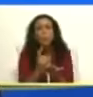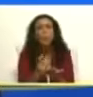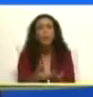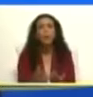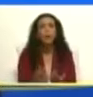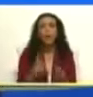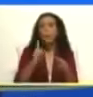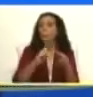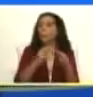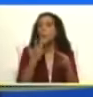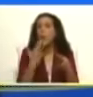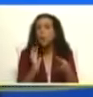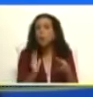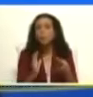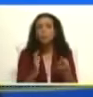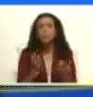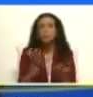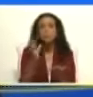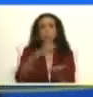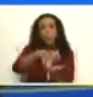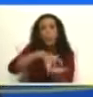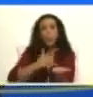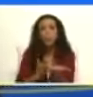rubros agroalimentarios,